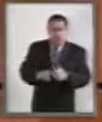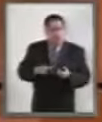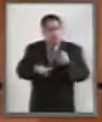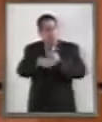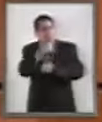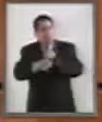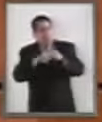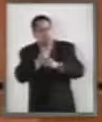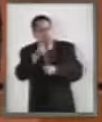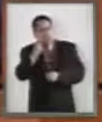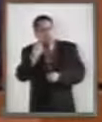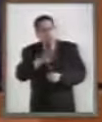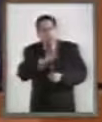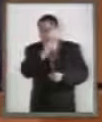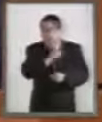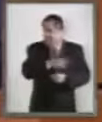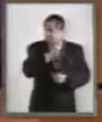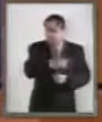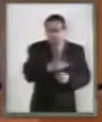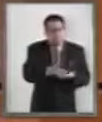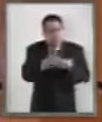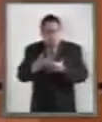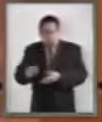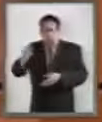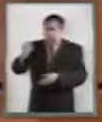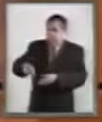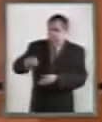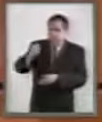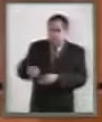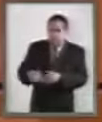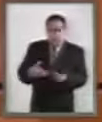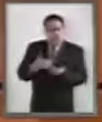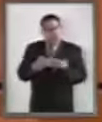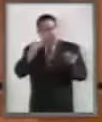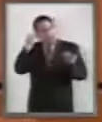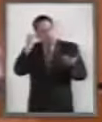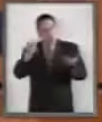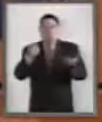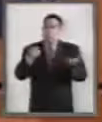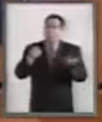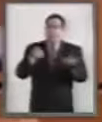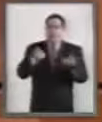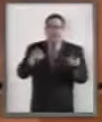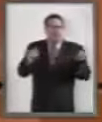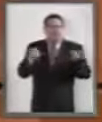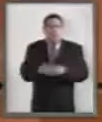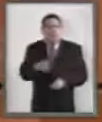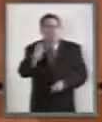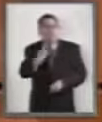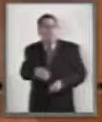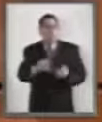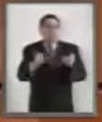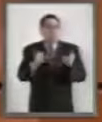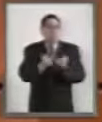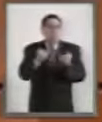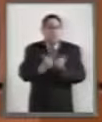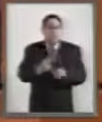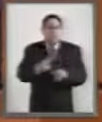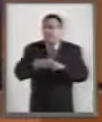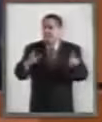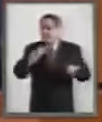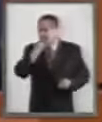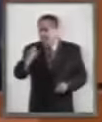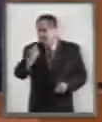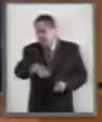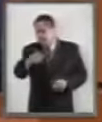PANismo y ahora de este neoprismo. ¿Cuál es la diferencia? Sería